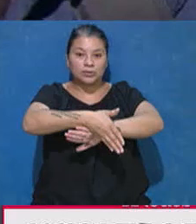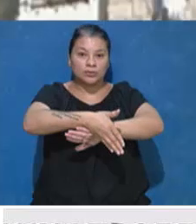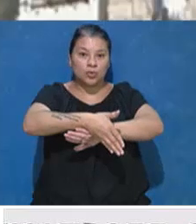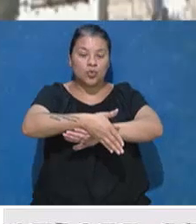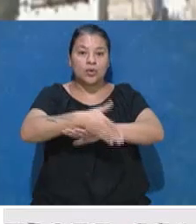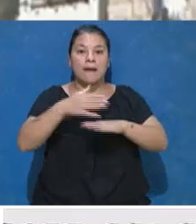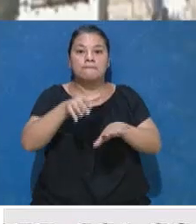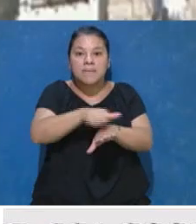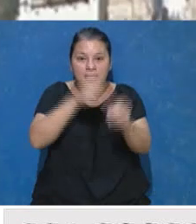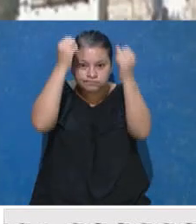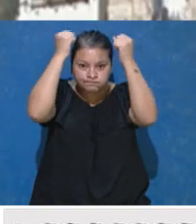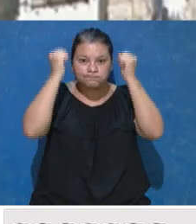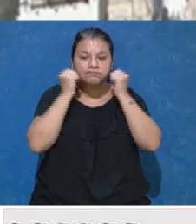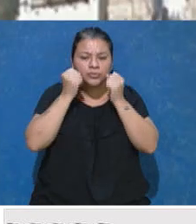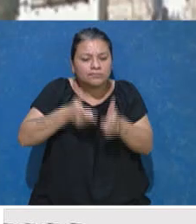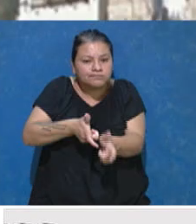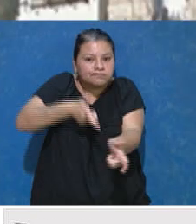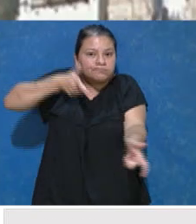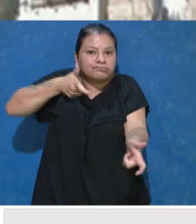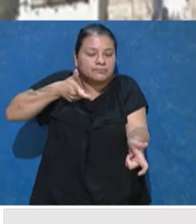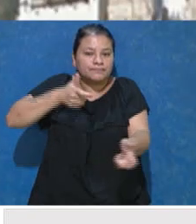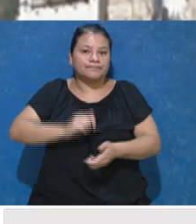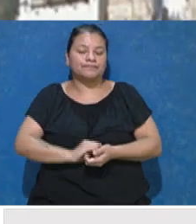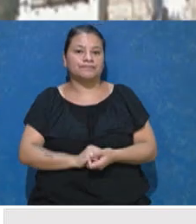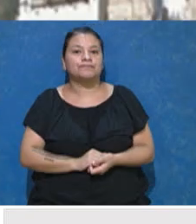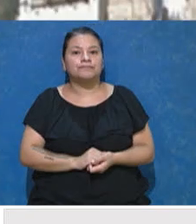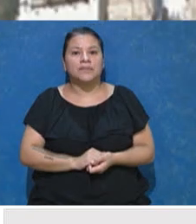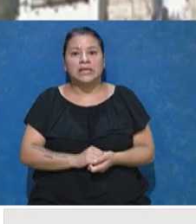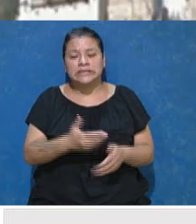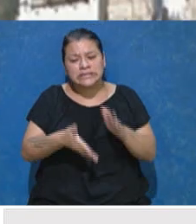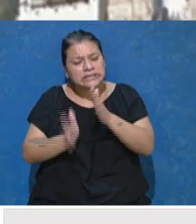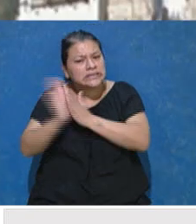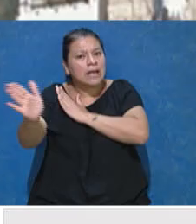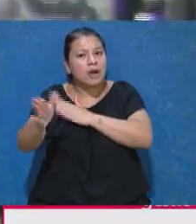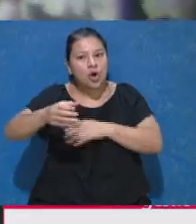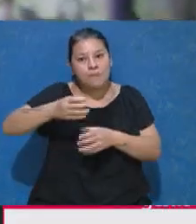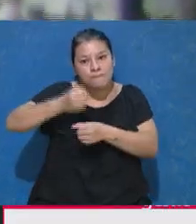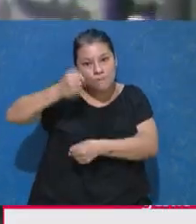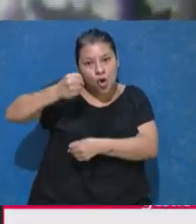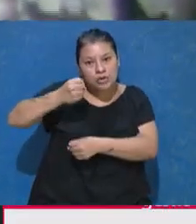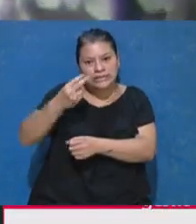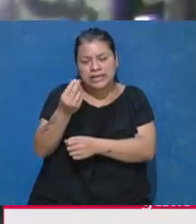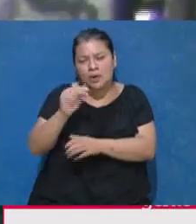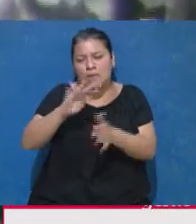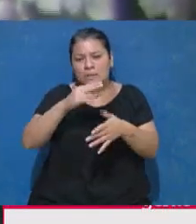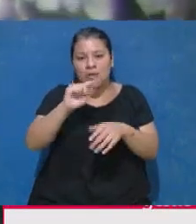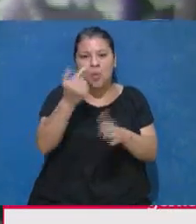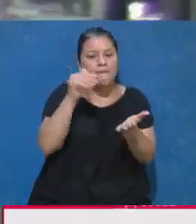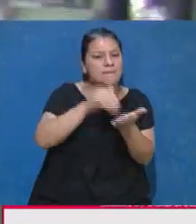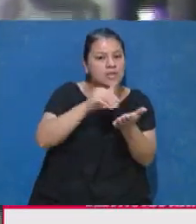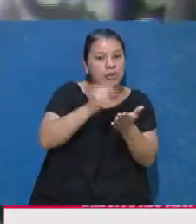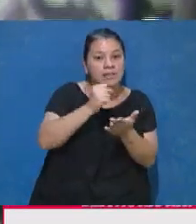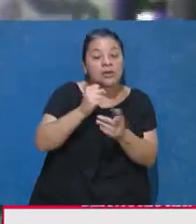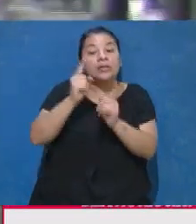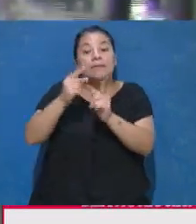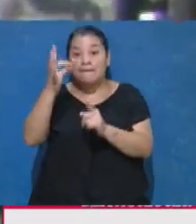la cabeza y una ametralladora salieron con bolsas de dinero aproximadamente un millón de pesos y una suma de 25